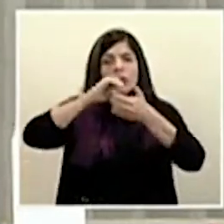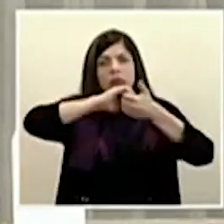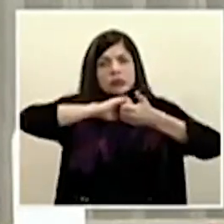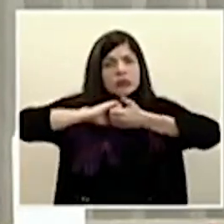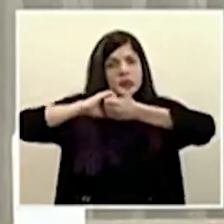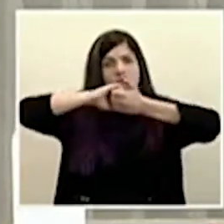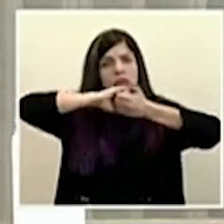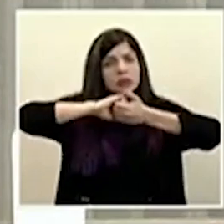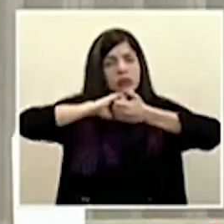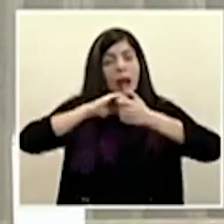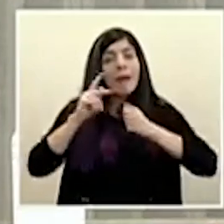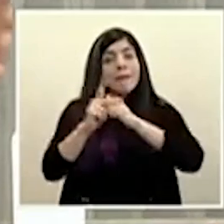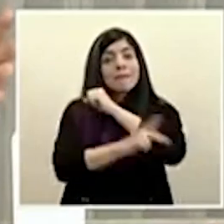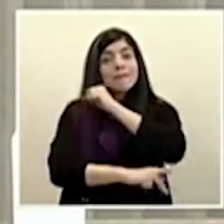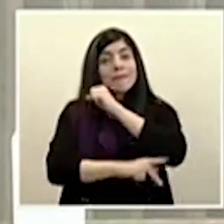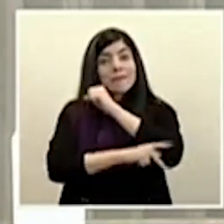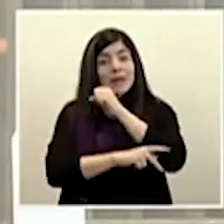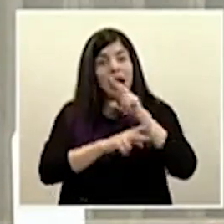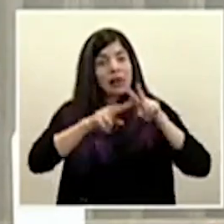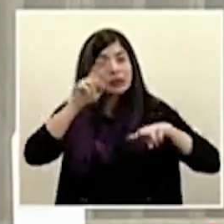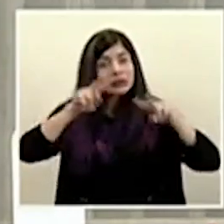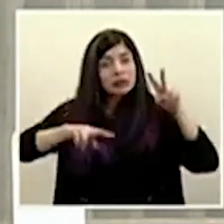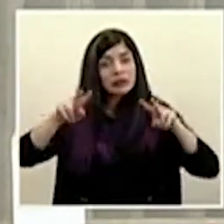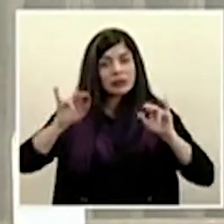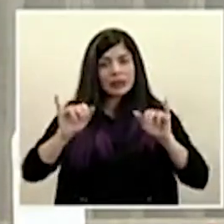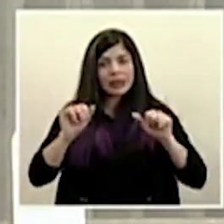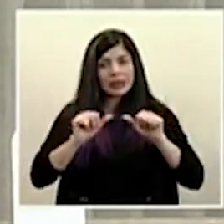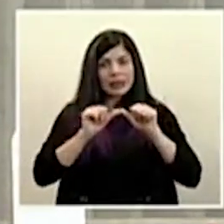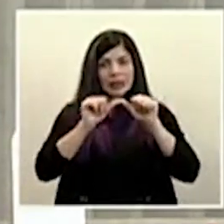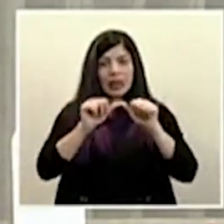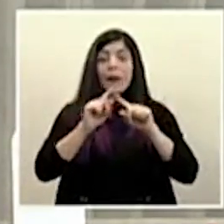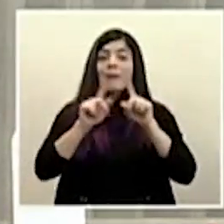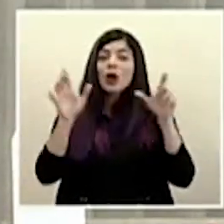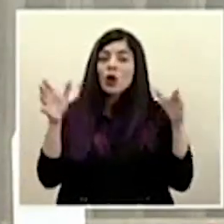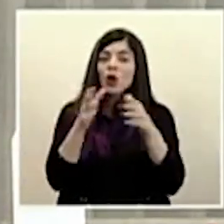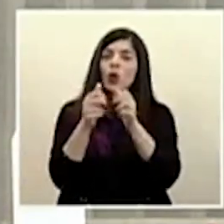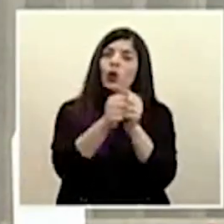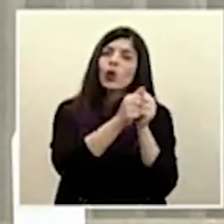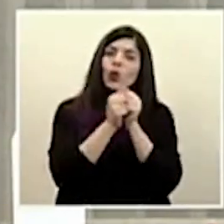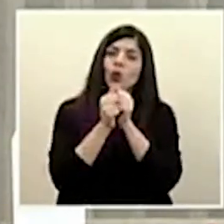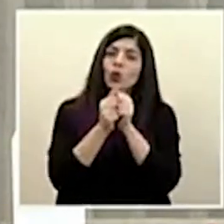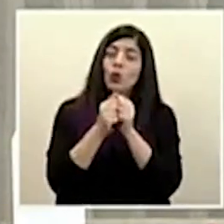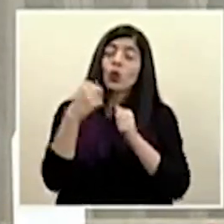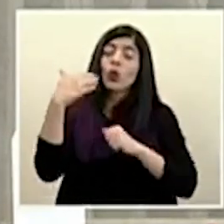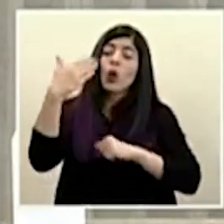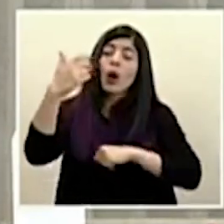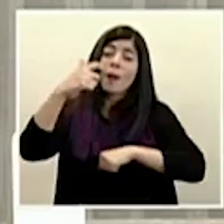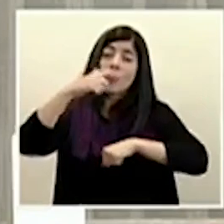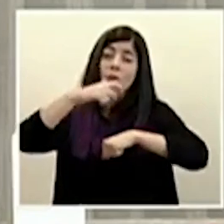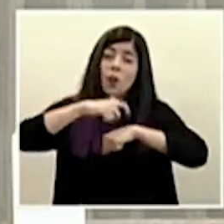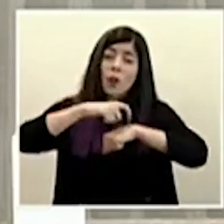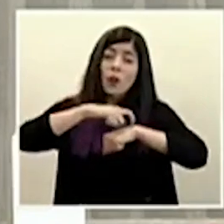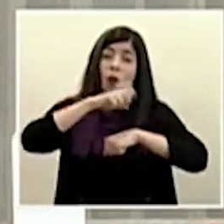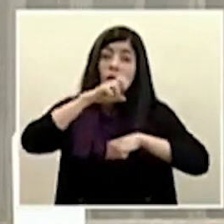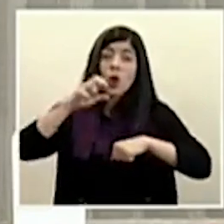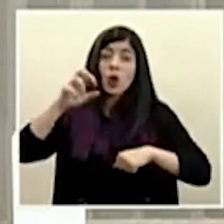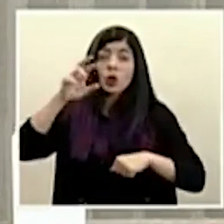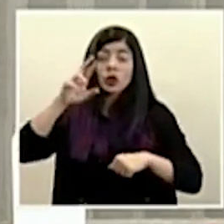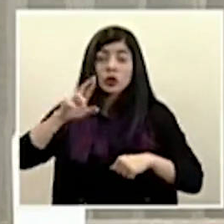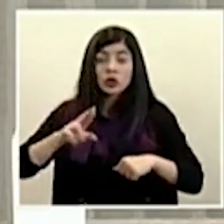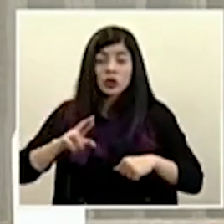y manteniendo un país que es plural y diverso, pero manteniéndolo unido. En el momento que Costa Rica entre